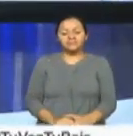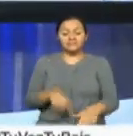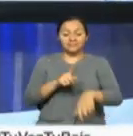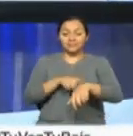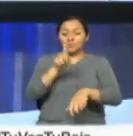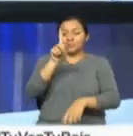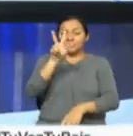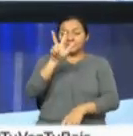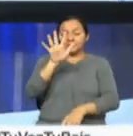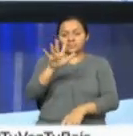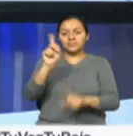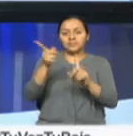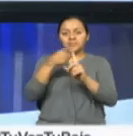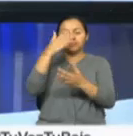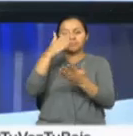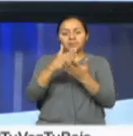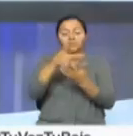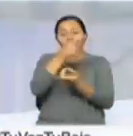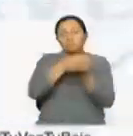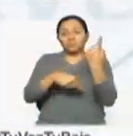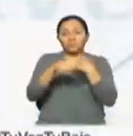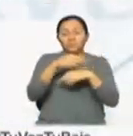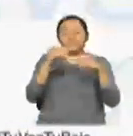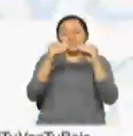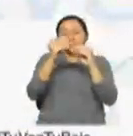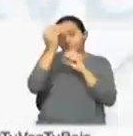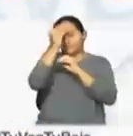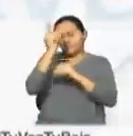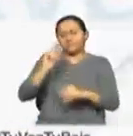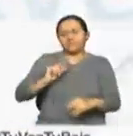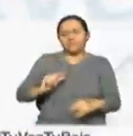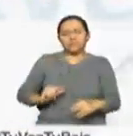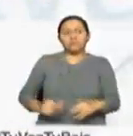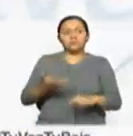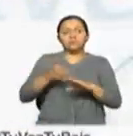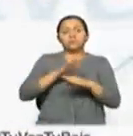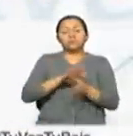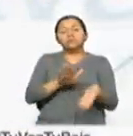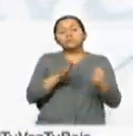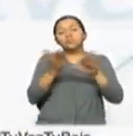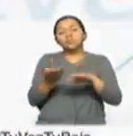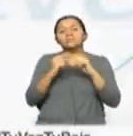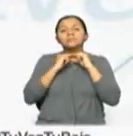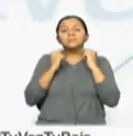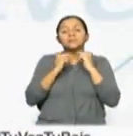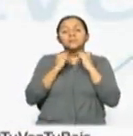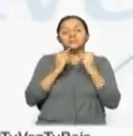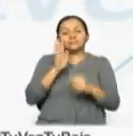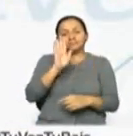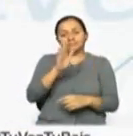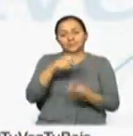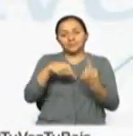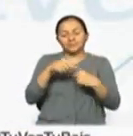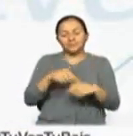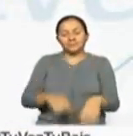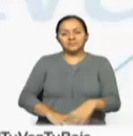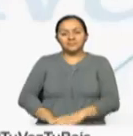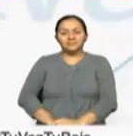momento de hacer nuestra primera pausa, pero cuando regresemos, detalles sobre el fallecimiento de Monseñor Luna Tovar. Con esto